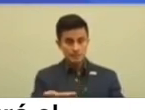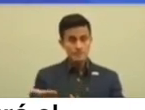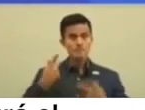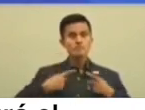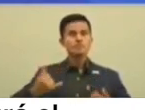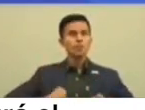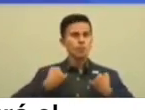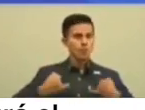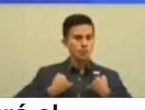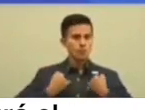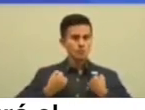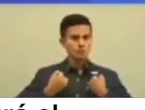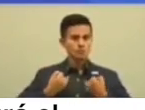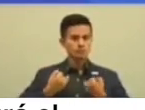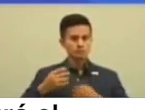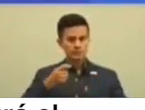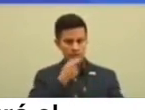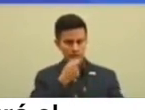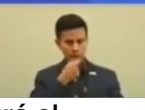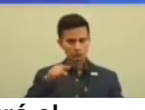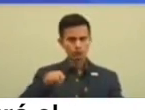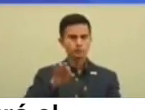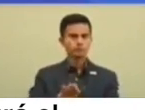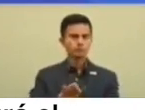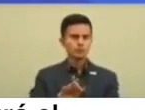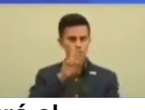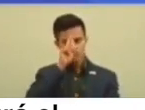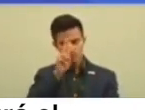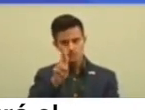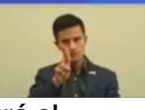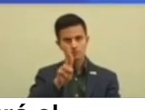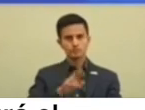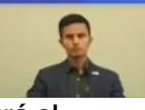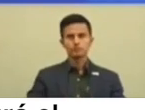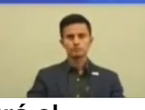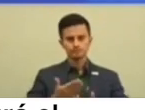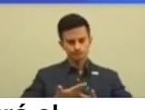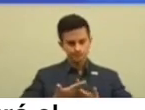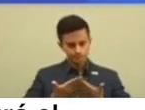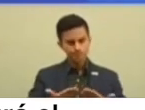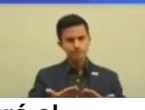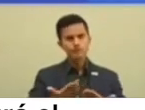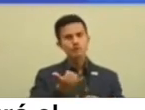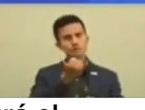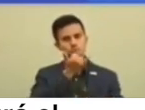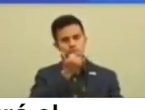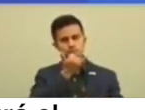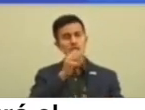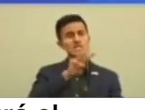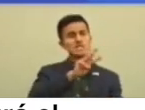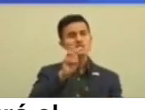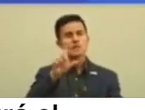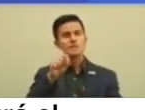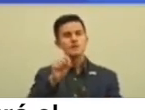daños ocasionados a las víctimas, con el debido respeto. Ofrezco una disculpa a las